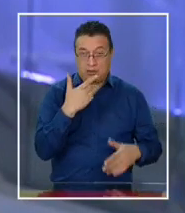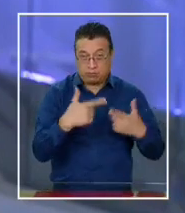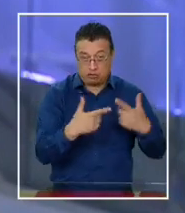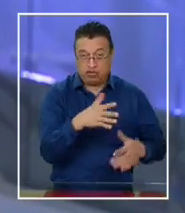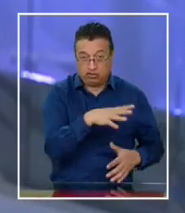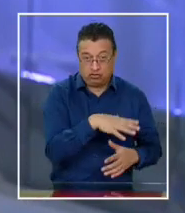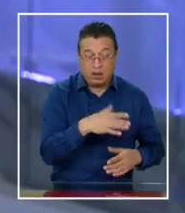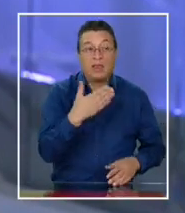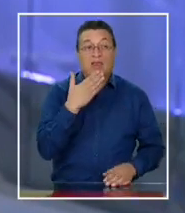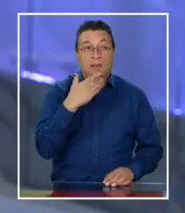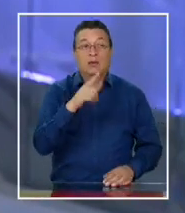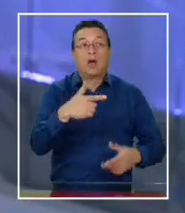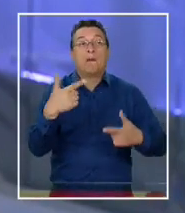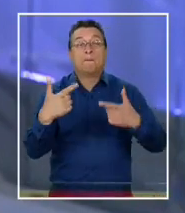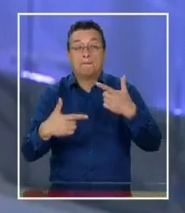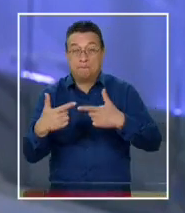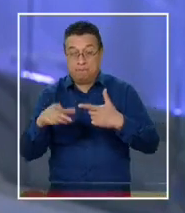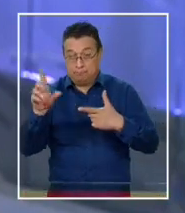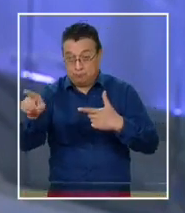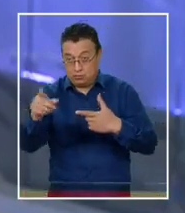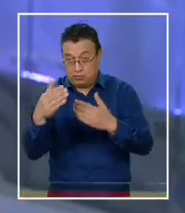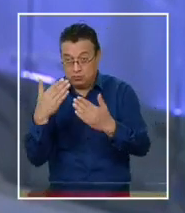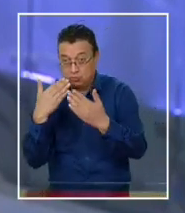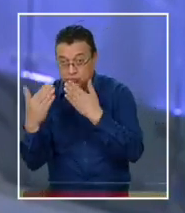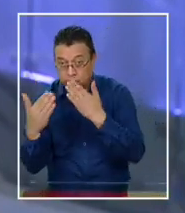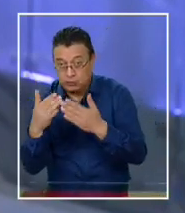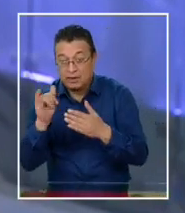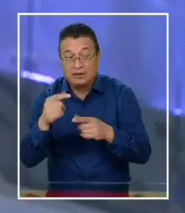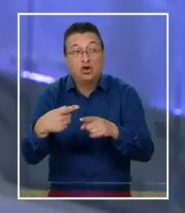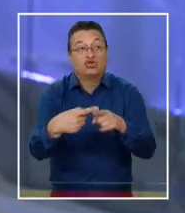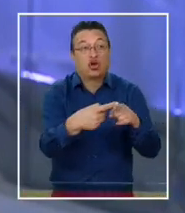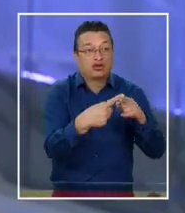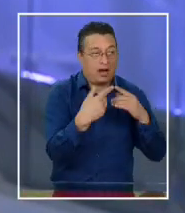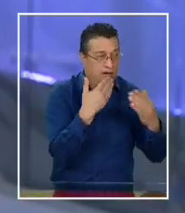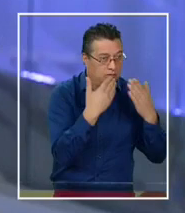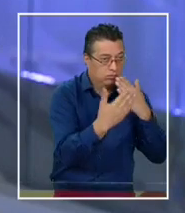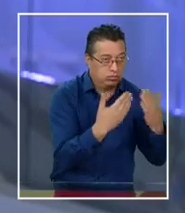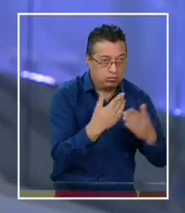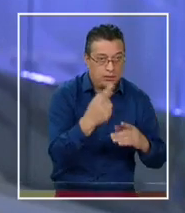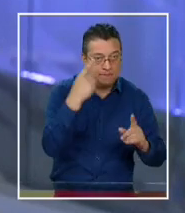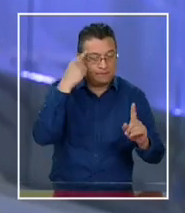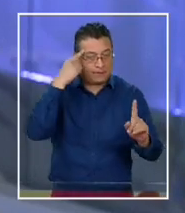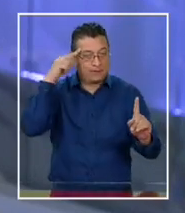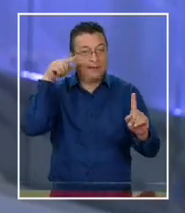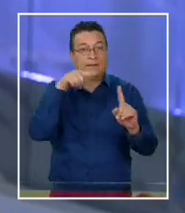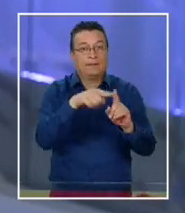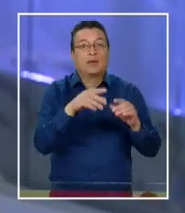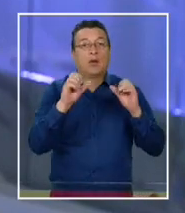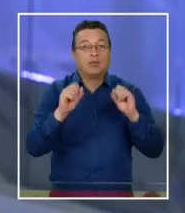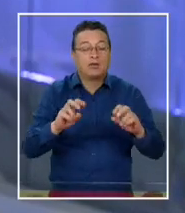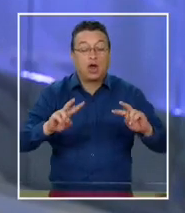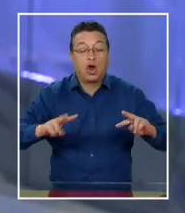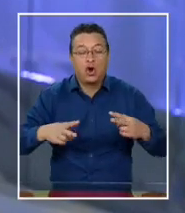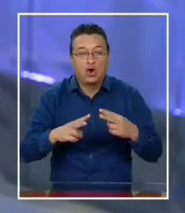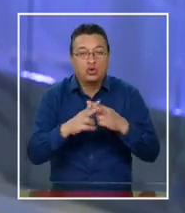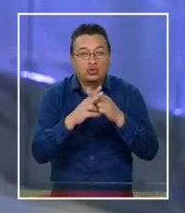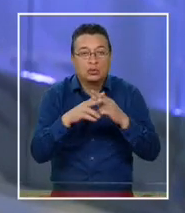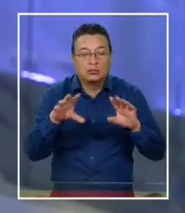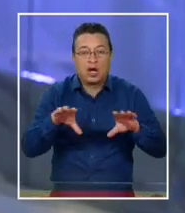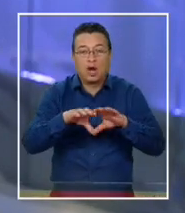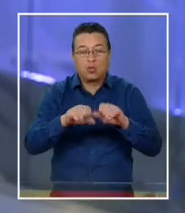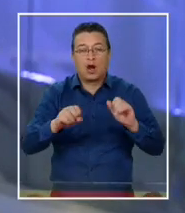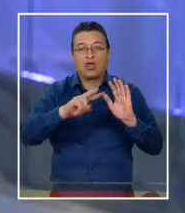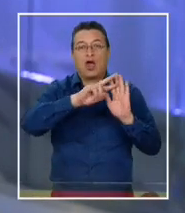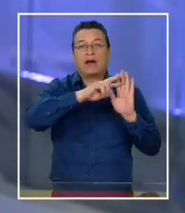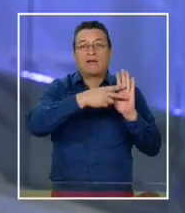pero también actores políticos y actores sociales con miras a construir un entendimiento en